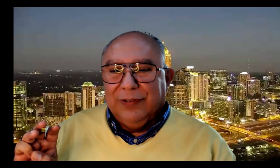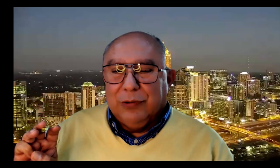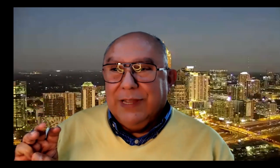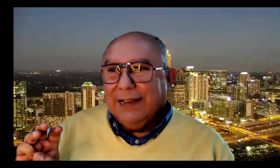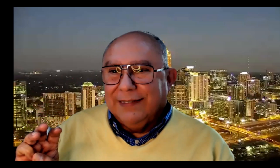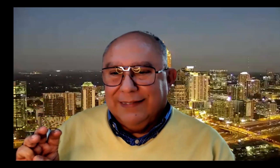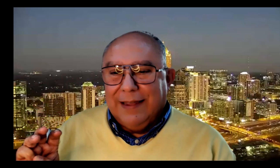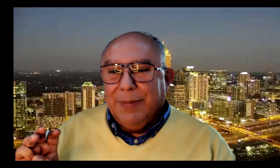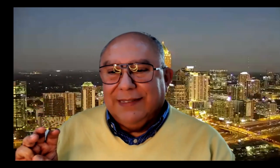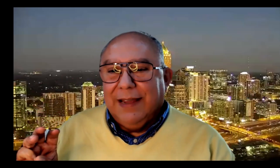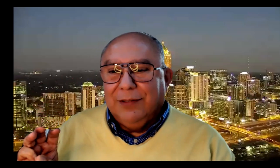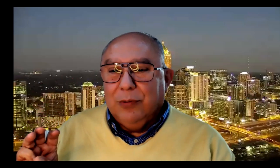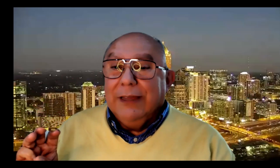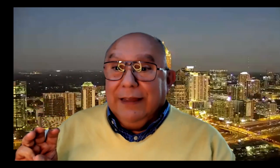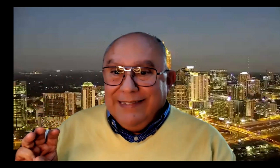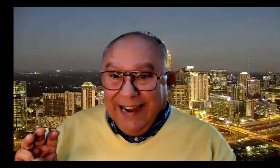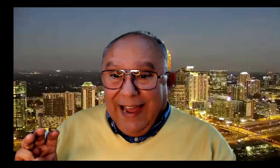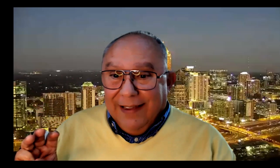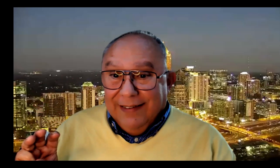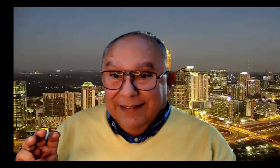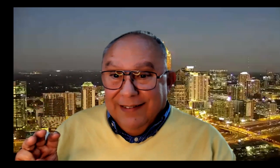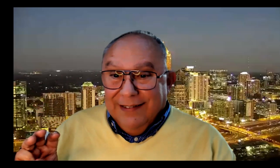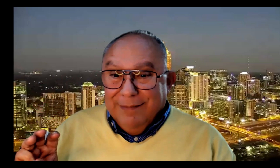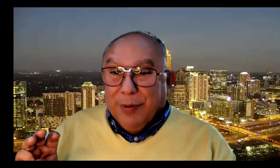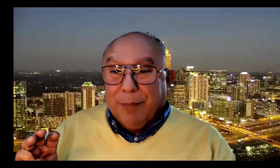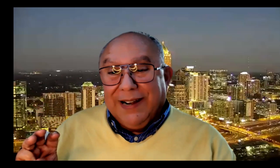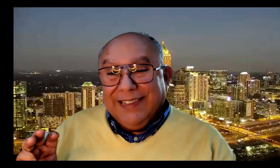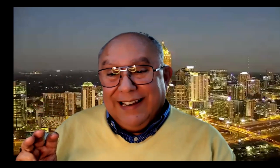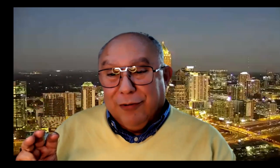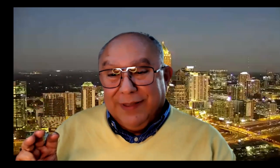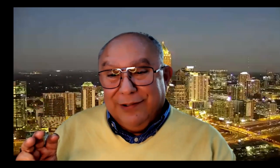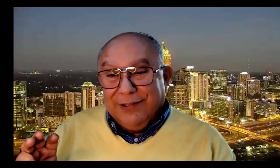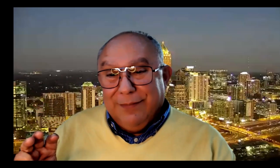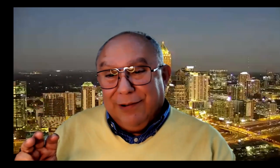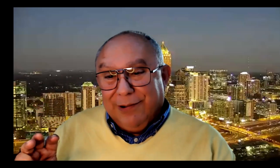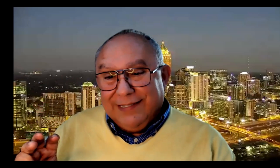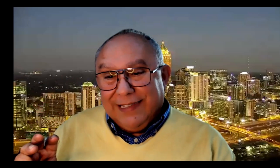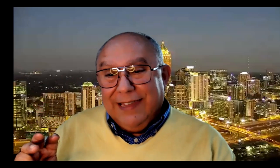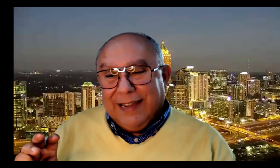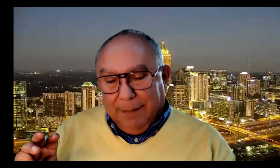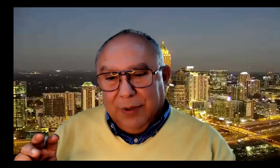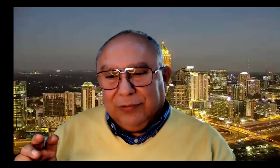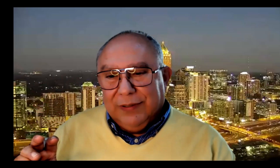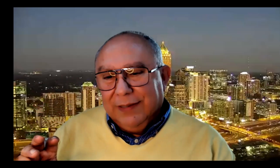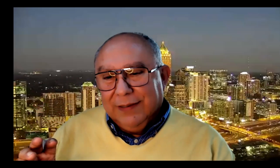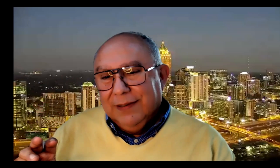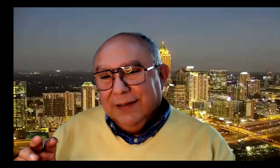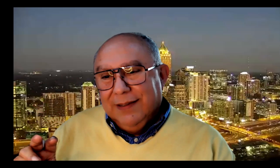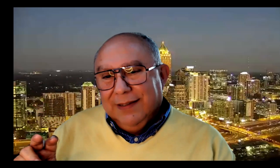parte de su historia que se está investigando, ya por parte de la Comisión de Valores y